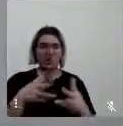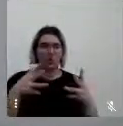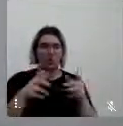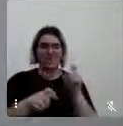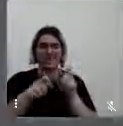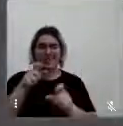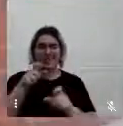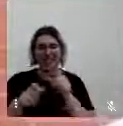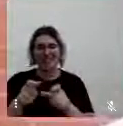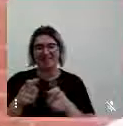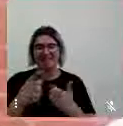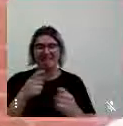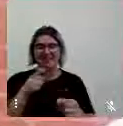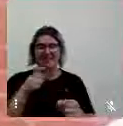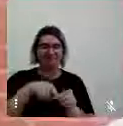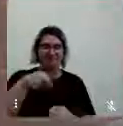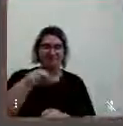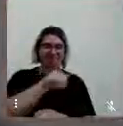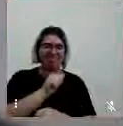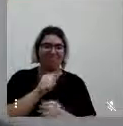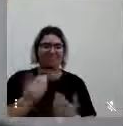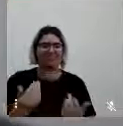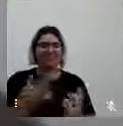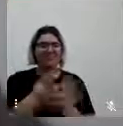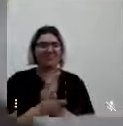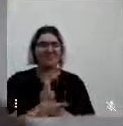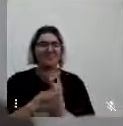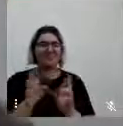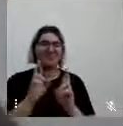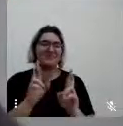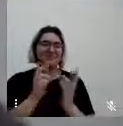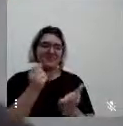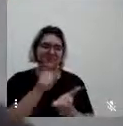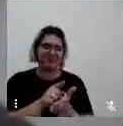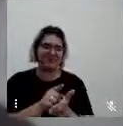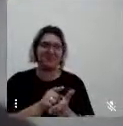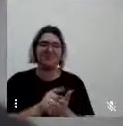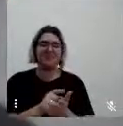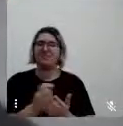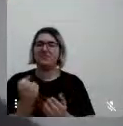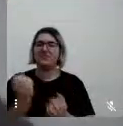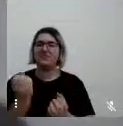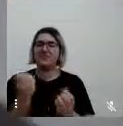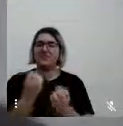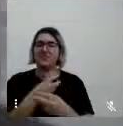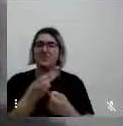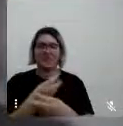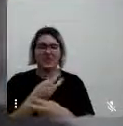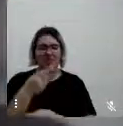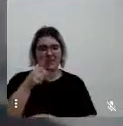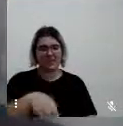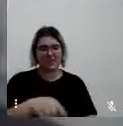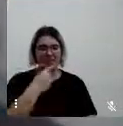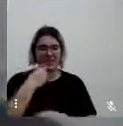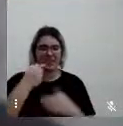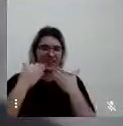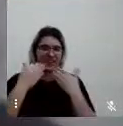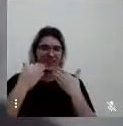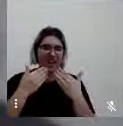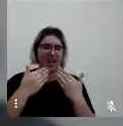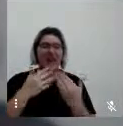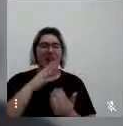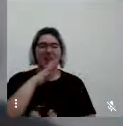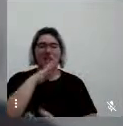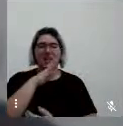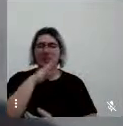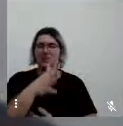que no descarto que gracias. podamos volver a hablar. Que en el chat también te están dando las gracias por Aquí no lo estoy la